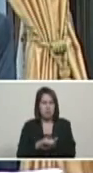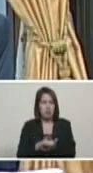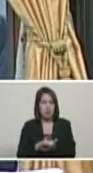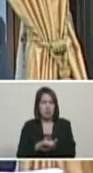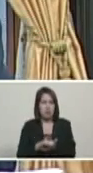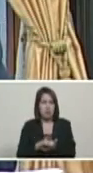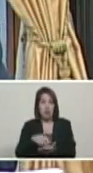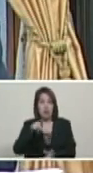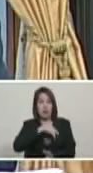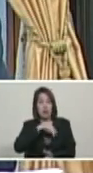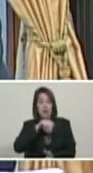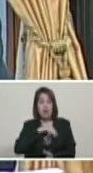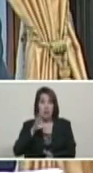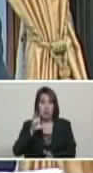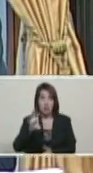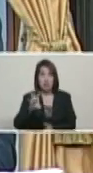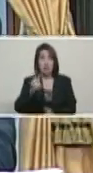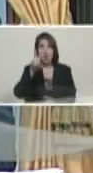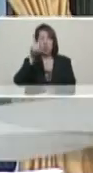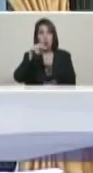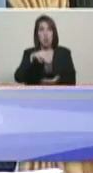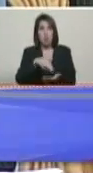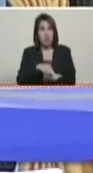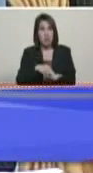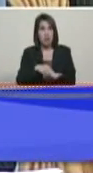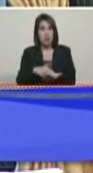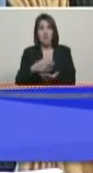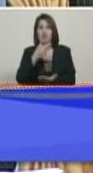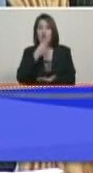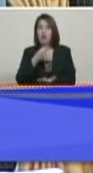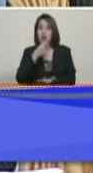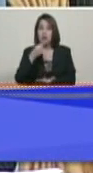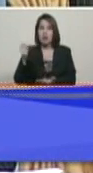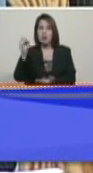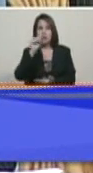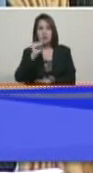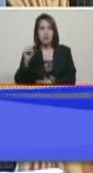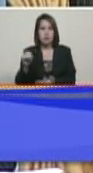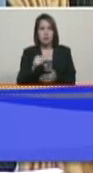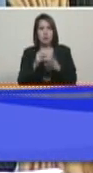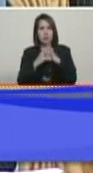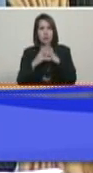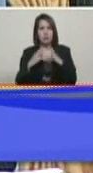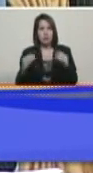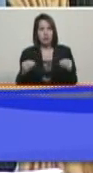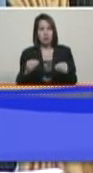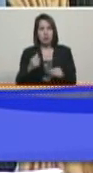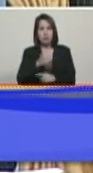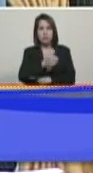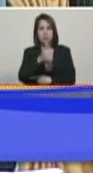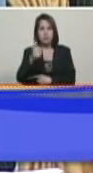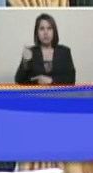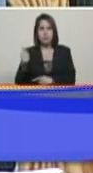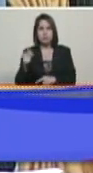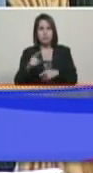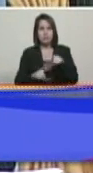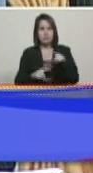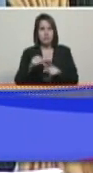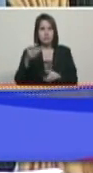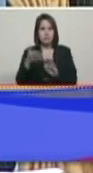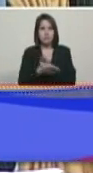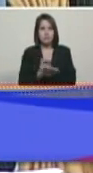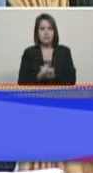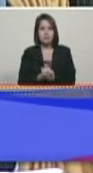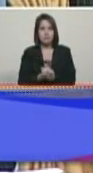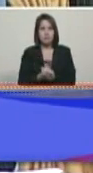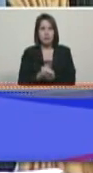de la patria de 2.000 bolívares soberanos para todos los compatriotas involucrados en el programa